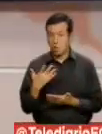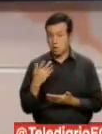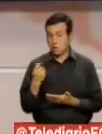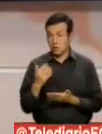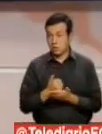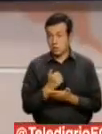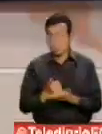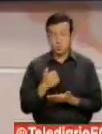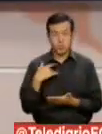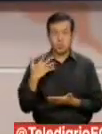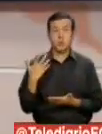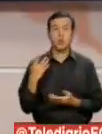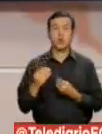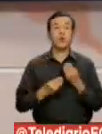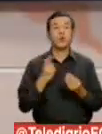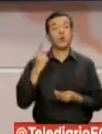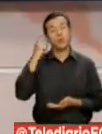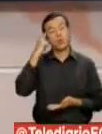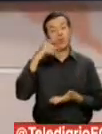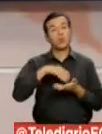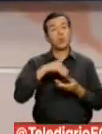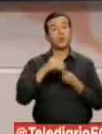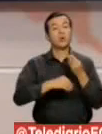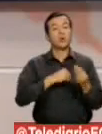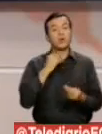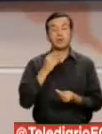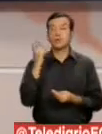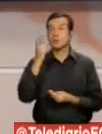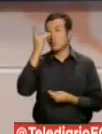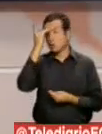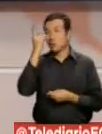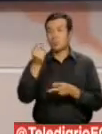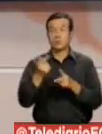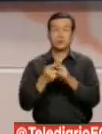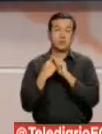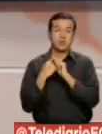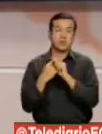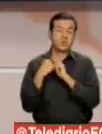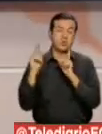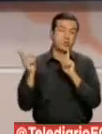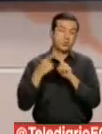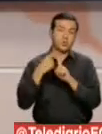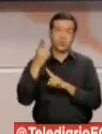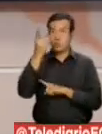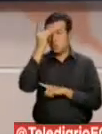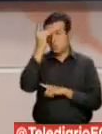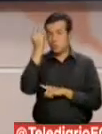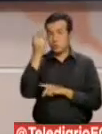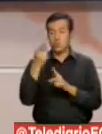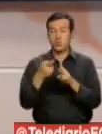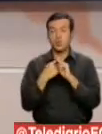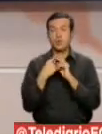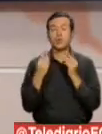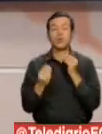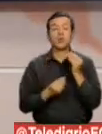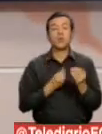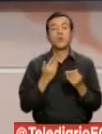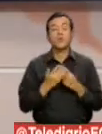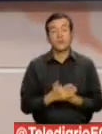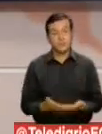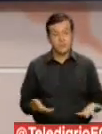el Estado, lo que sucede es que lo debe financiar de alguna manera, y la única forma de financiarlo en